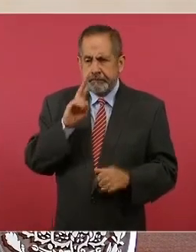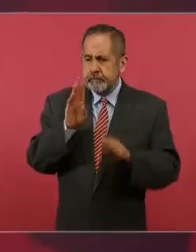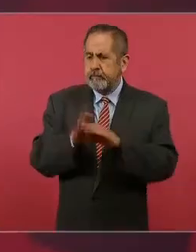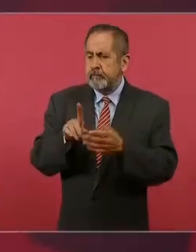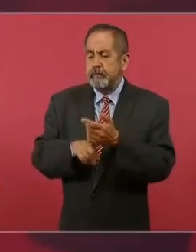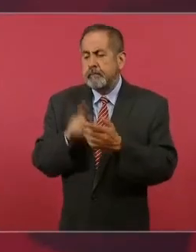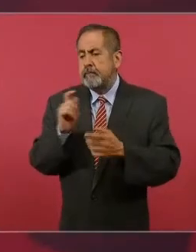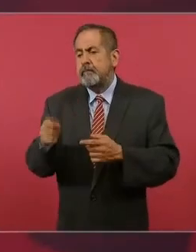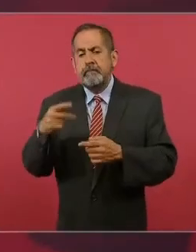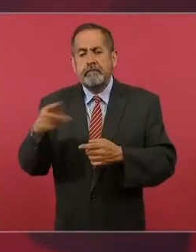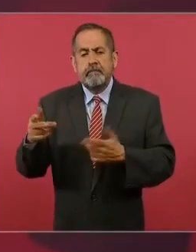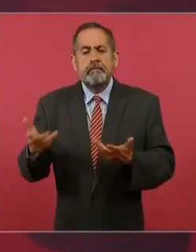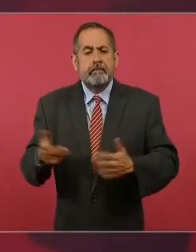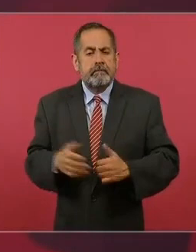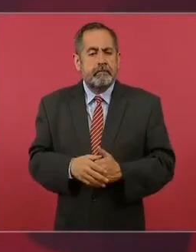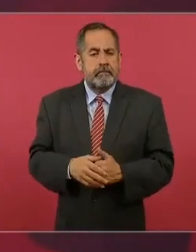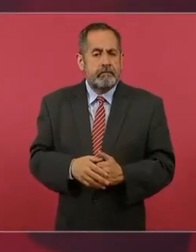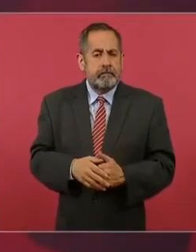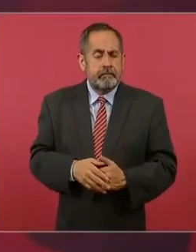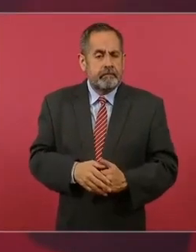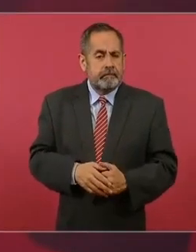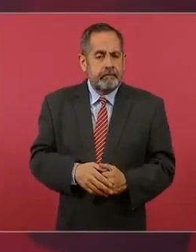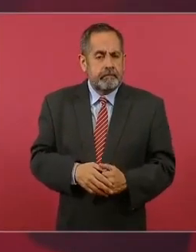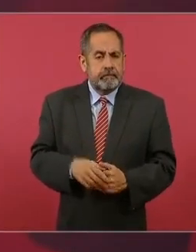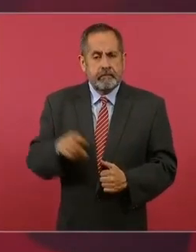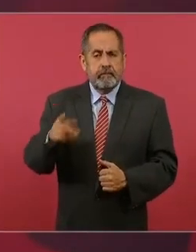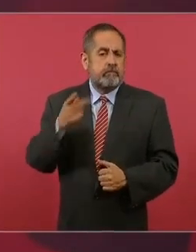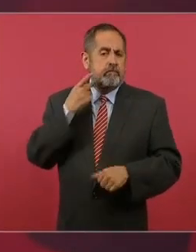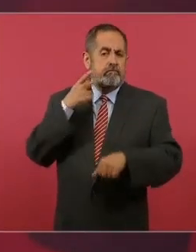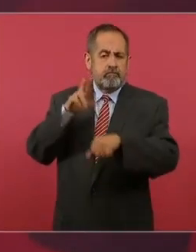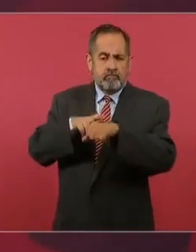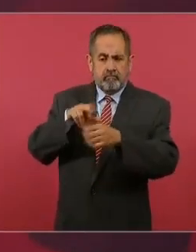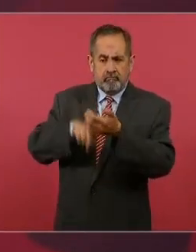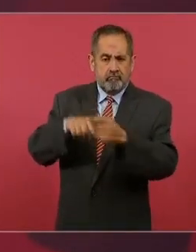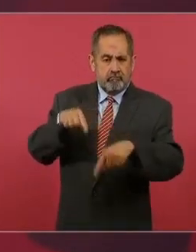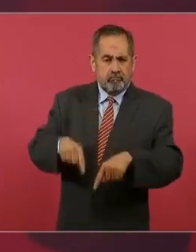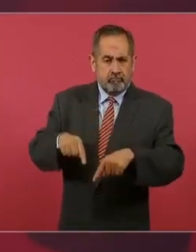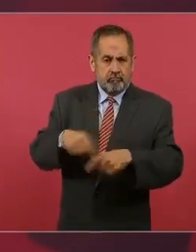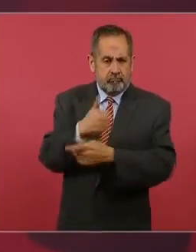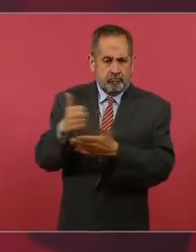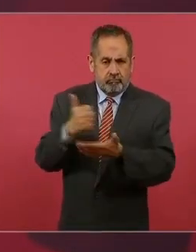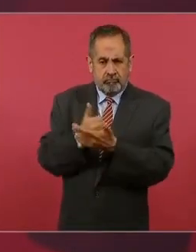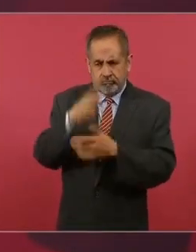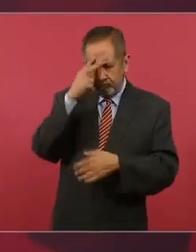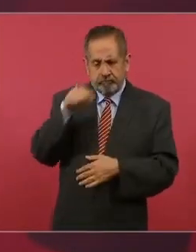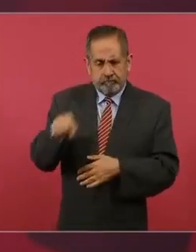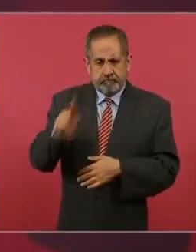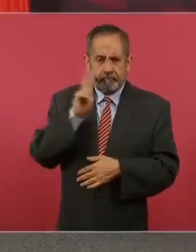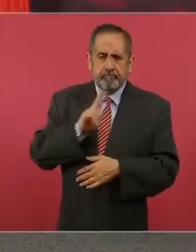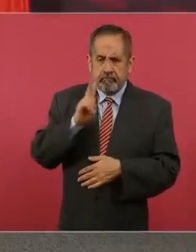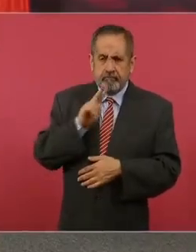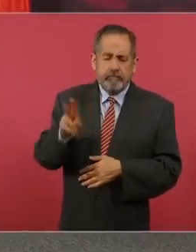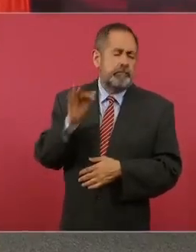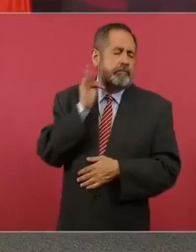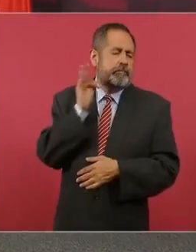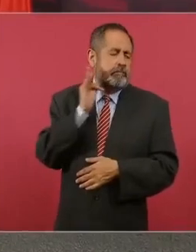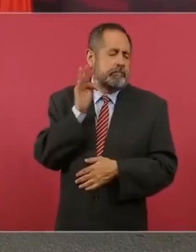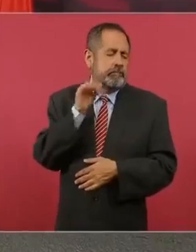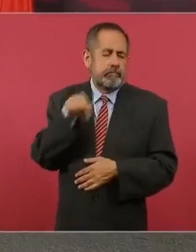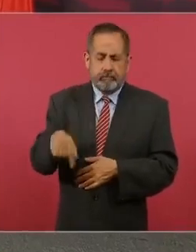intervenga la procuradora de la Ciudad de México, ¿sí?, la